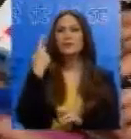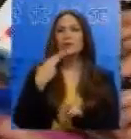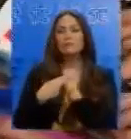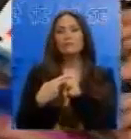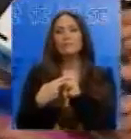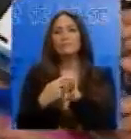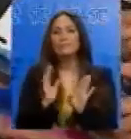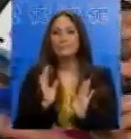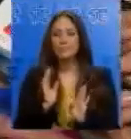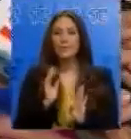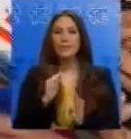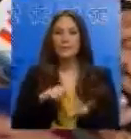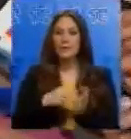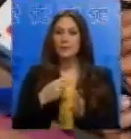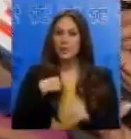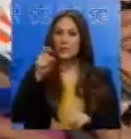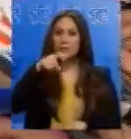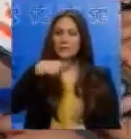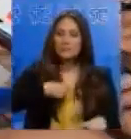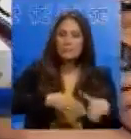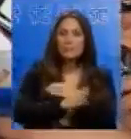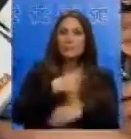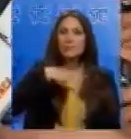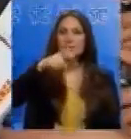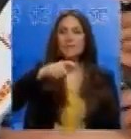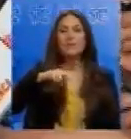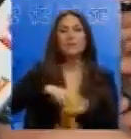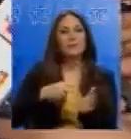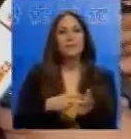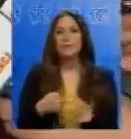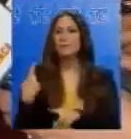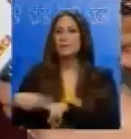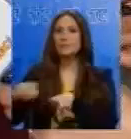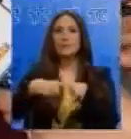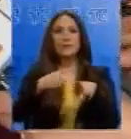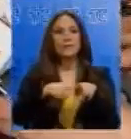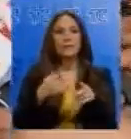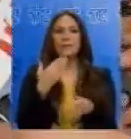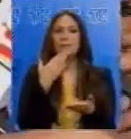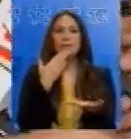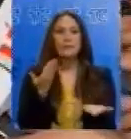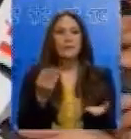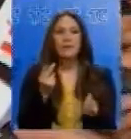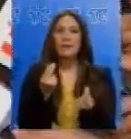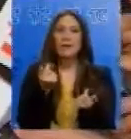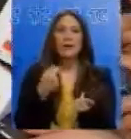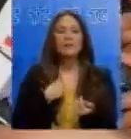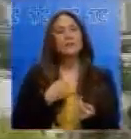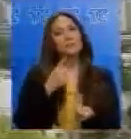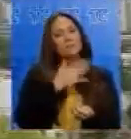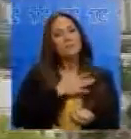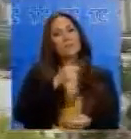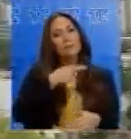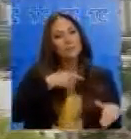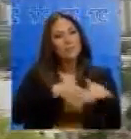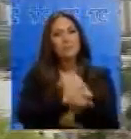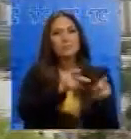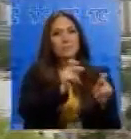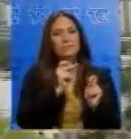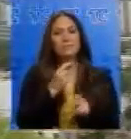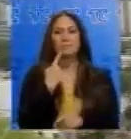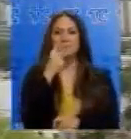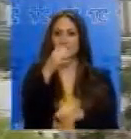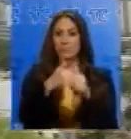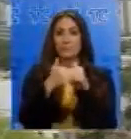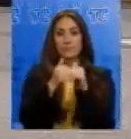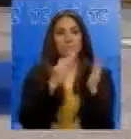provisional, por lo tanto hemos tenido que acceder a los diferentes espacios casi a empujones. La denominada